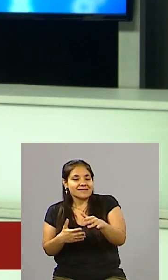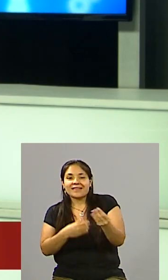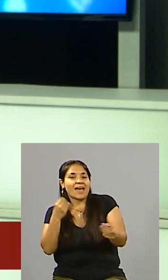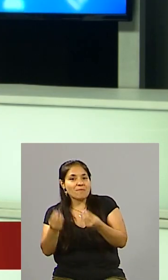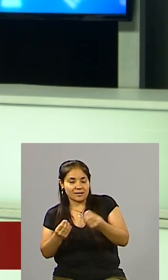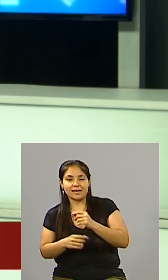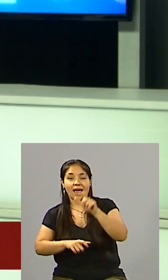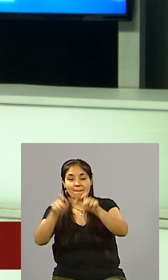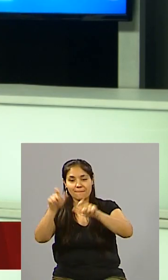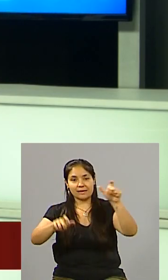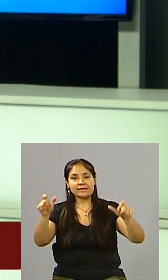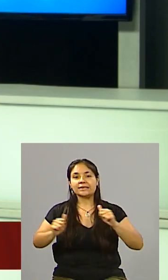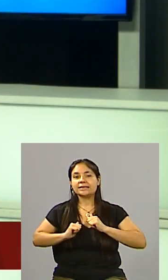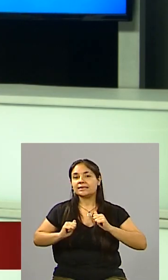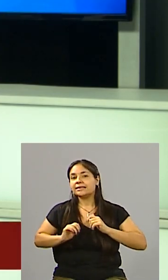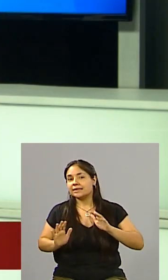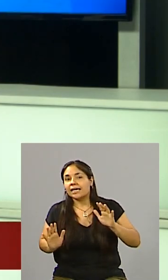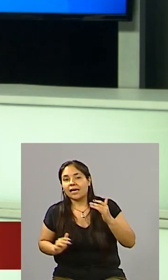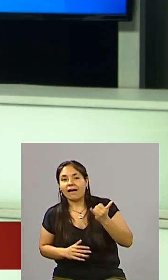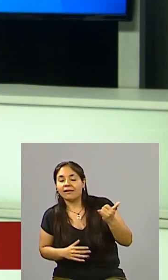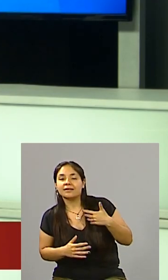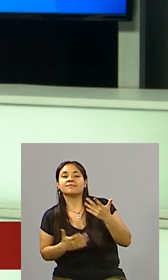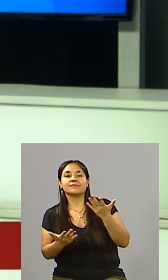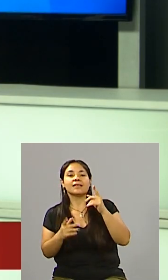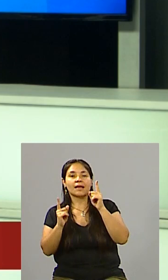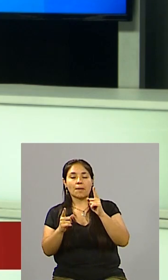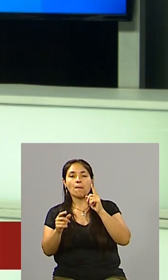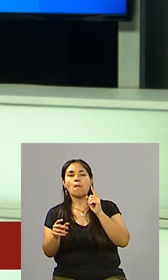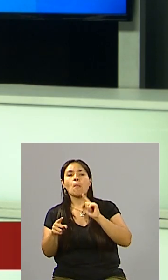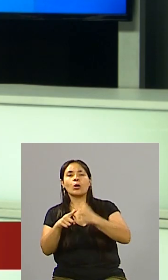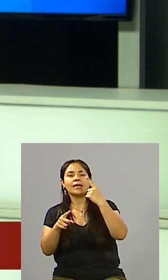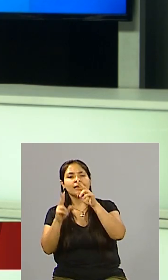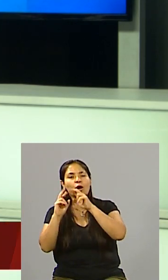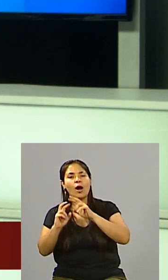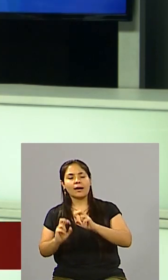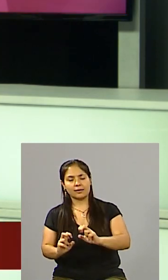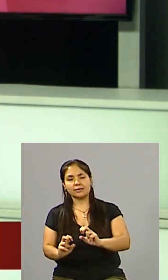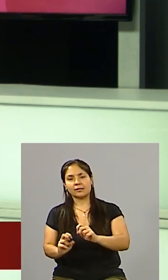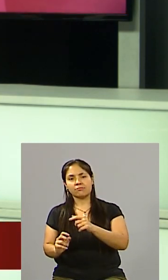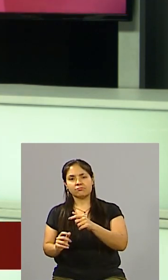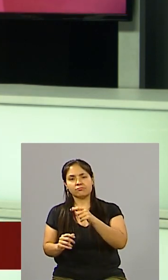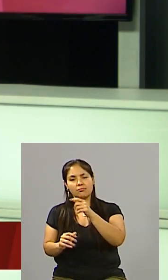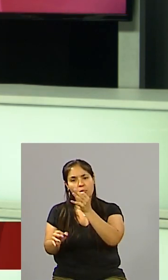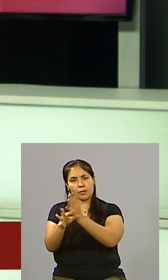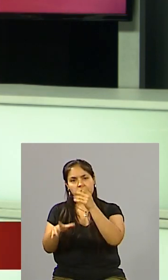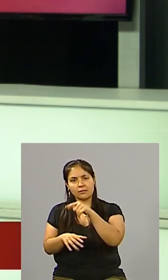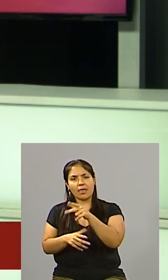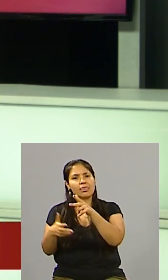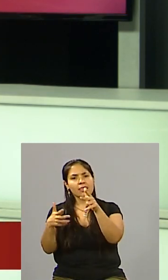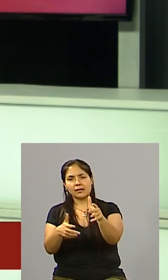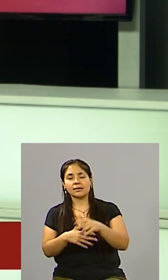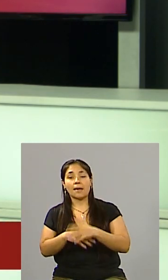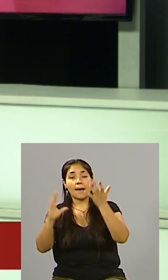la gente tiene muchísima expectativa y más de un analista político sostiene que Javier Milei tiene que entender que la gente lo